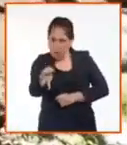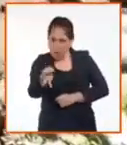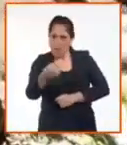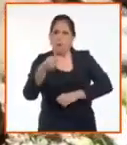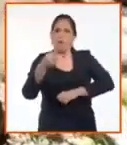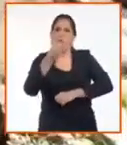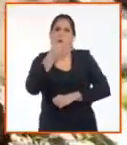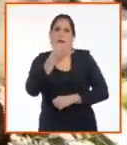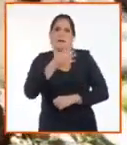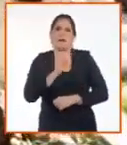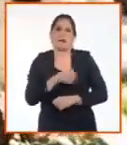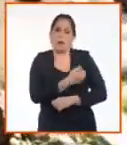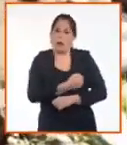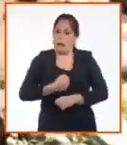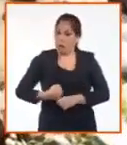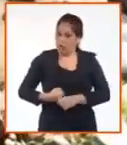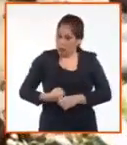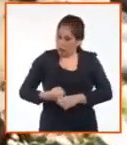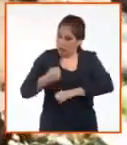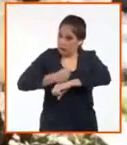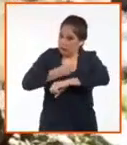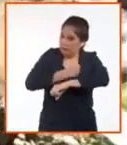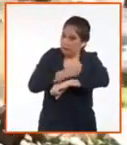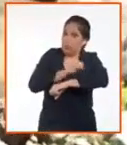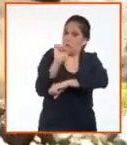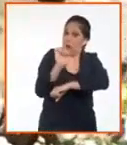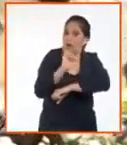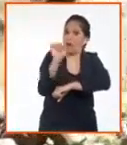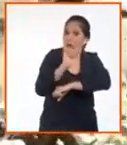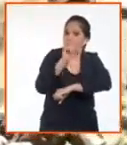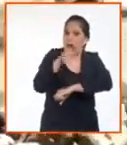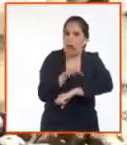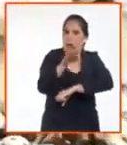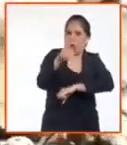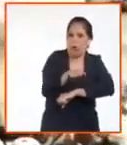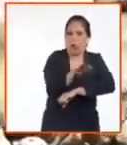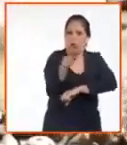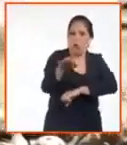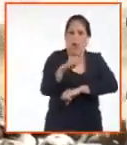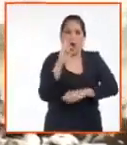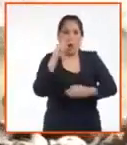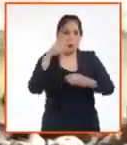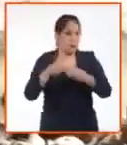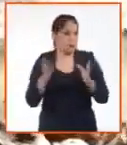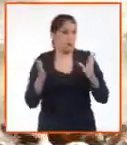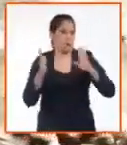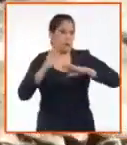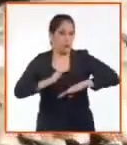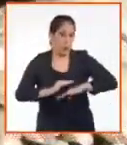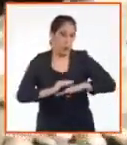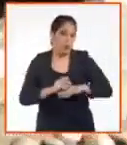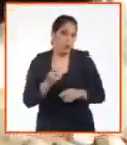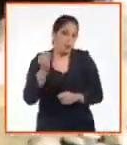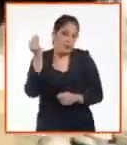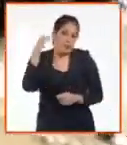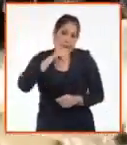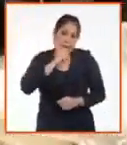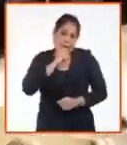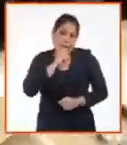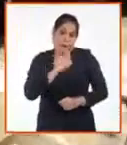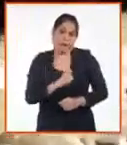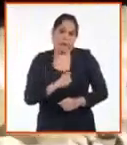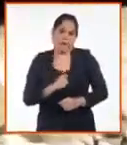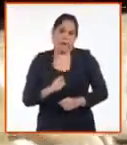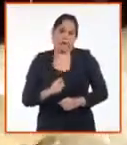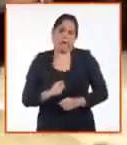medicamentos un esfuerzo extraordinario también en media complejidad es con el combustible y con todas las dinámicas que eso